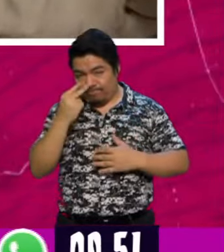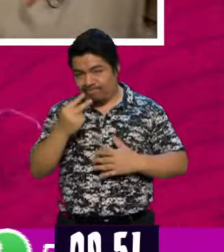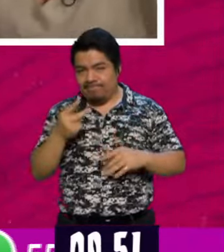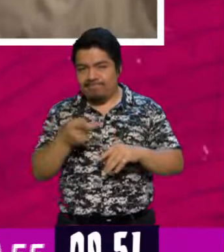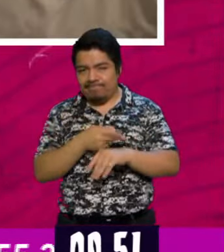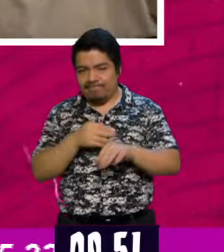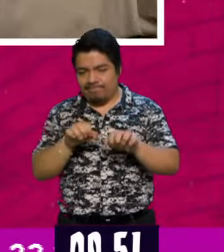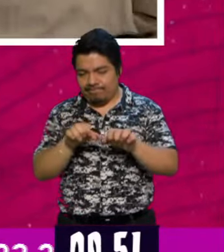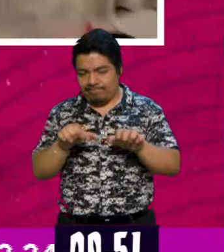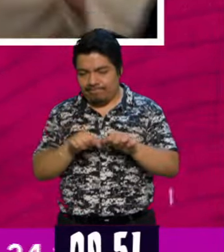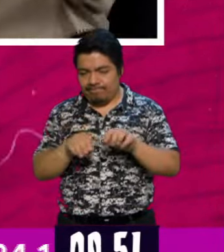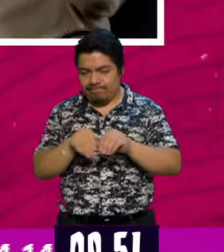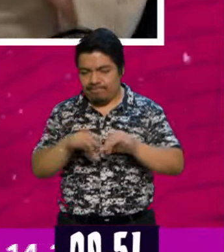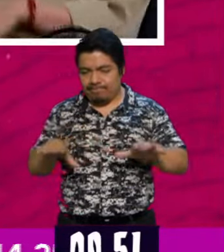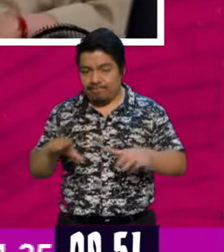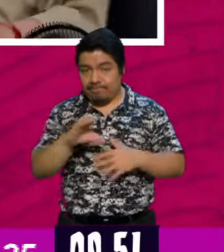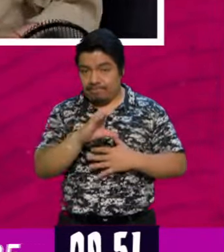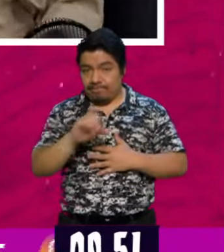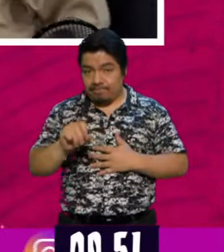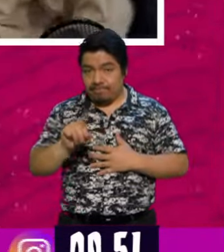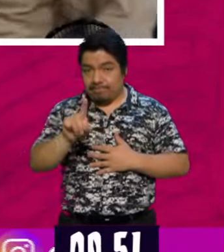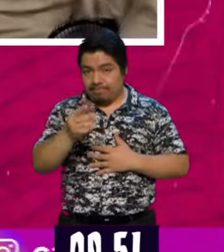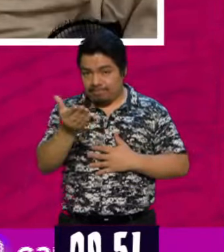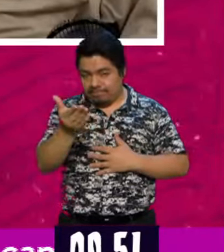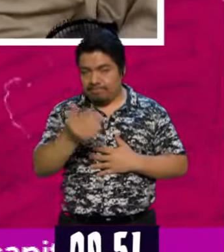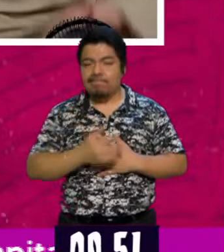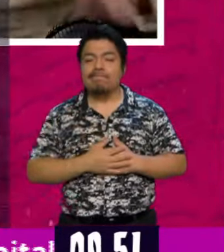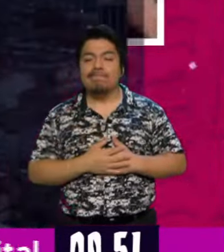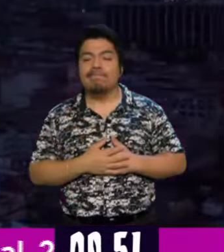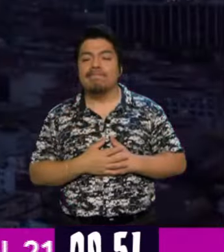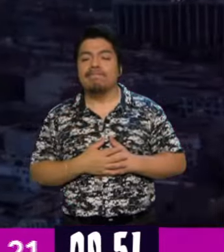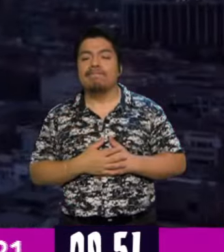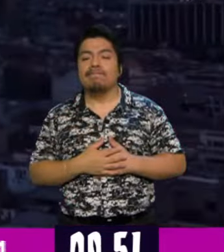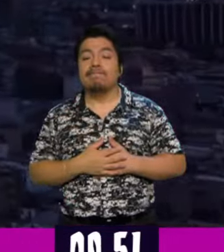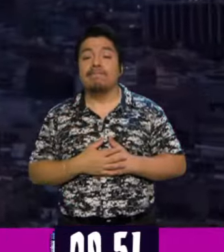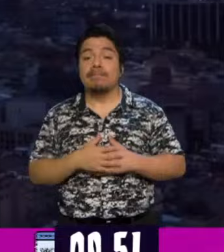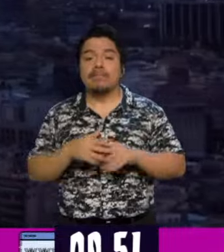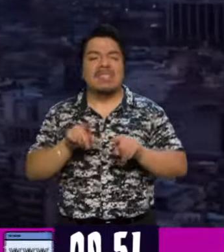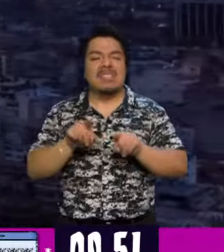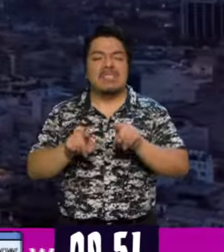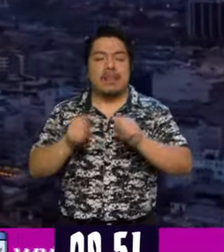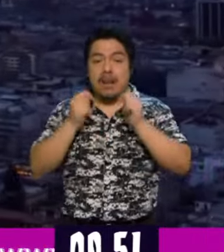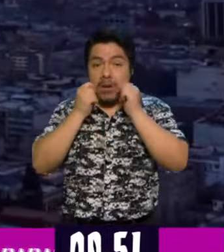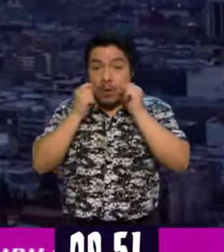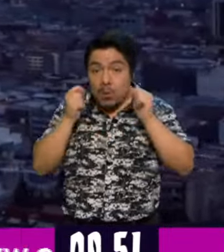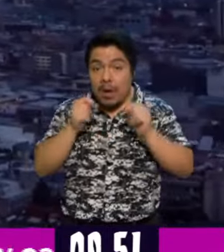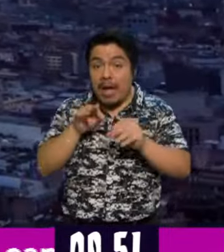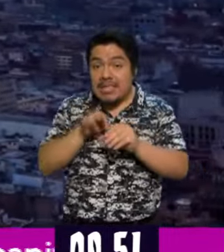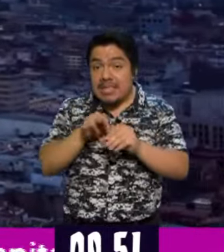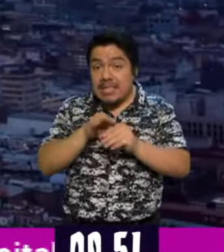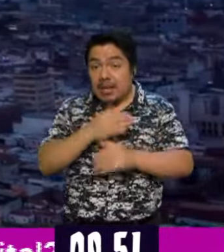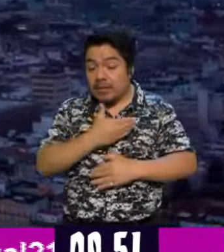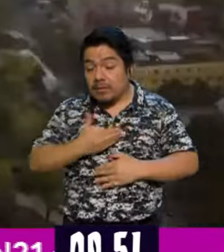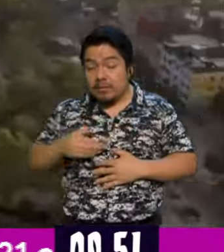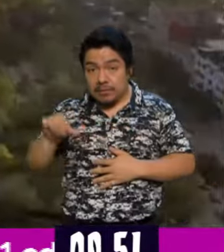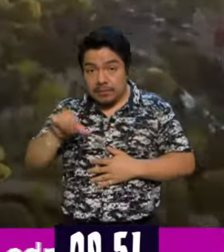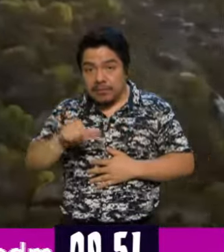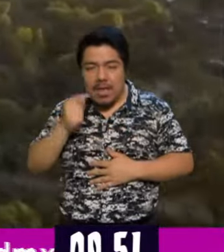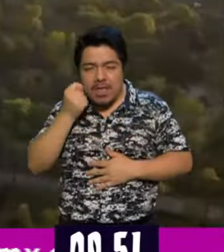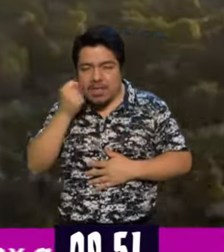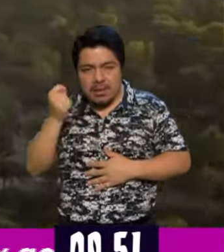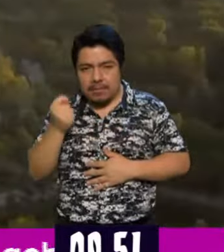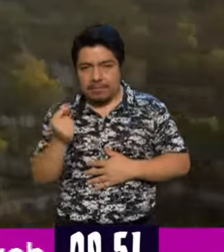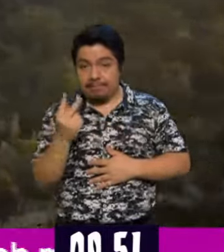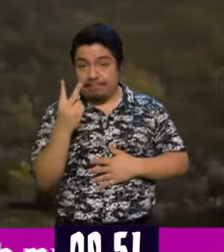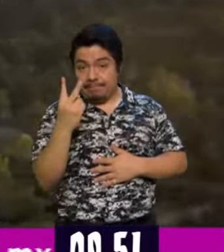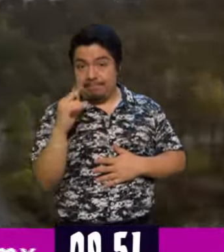equipo informativo de Capital 21. Venga. Vamos a verlo. Sí. Independientemente del resultado de la elección presidencial de hoy, este 2